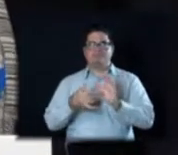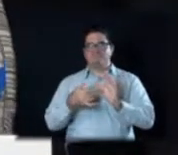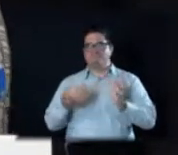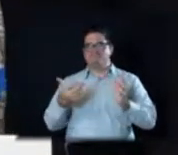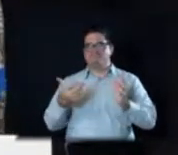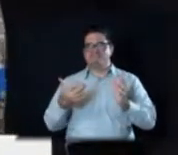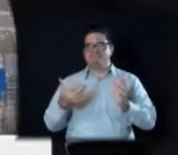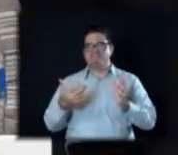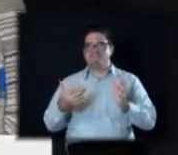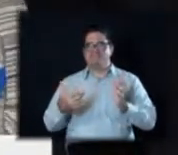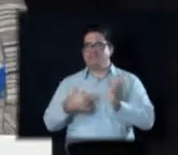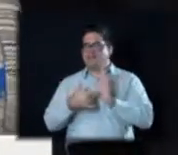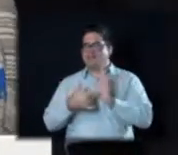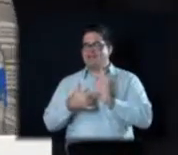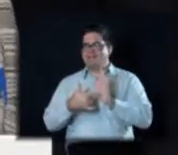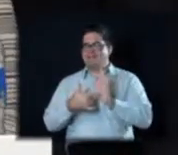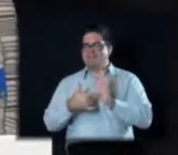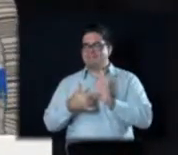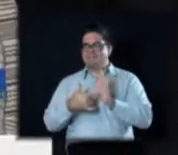Es muy distinto cuando